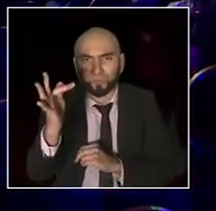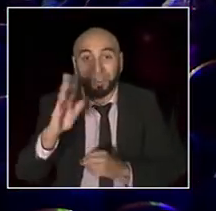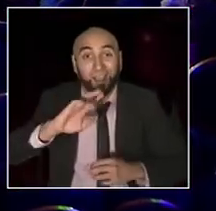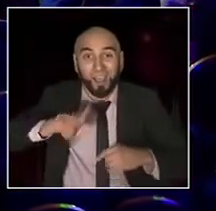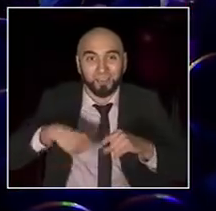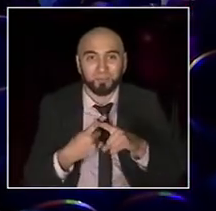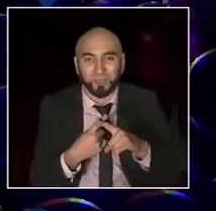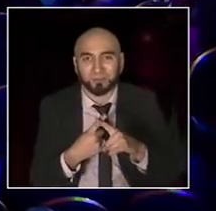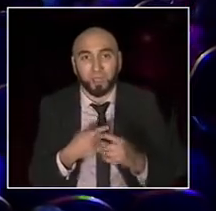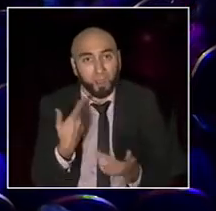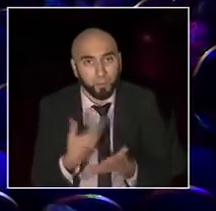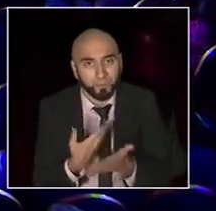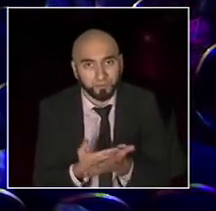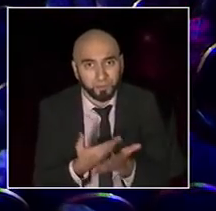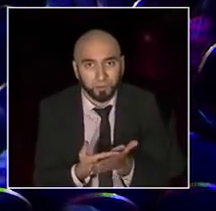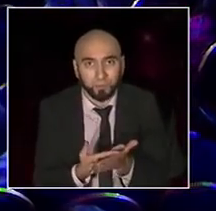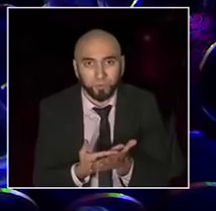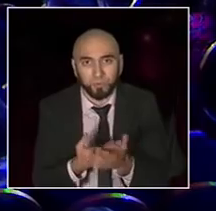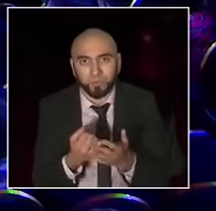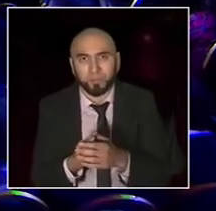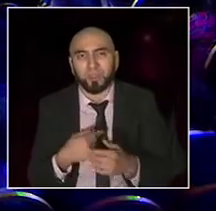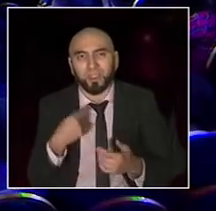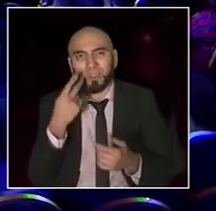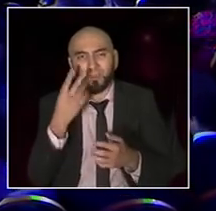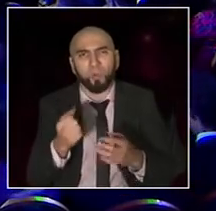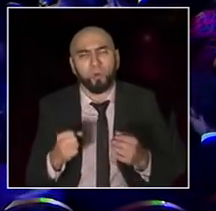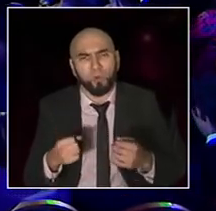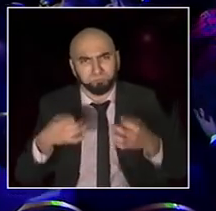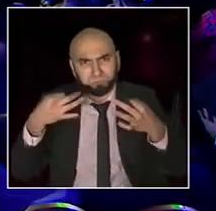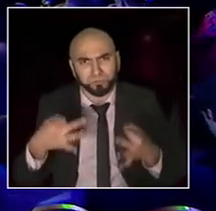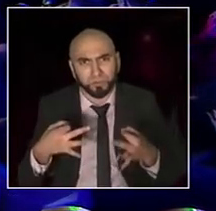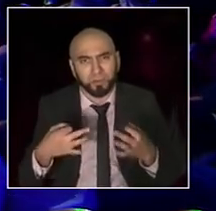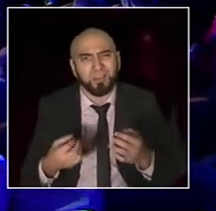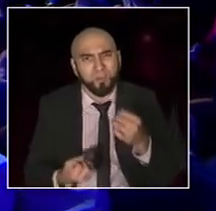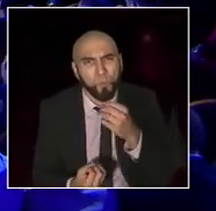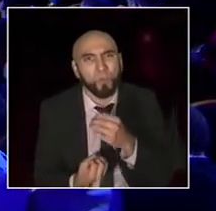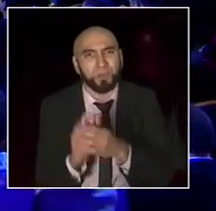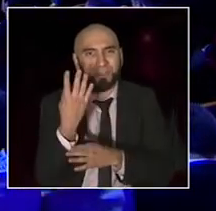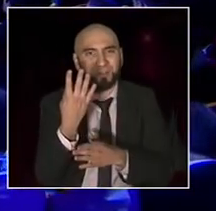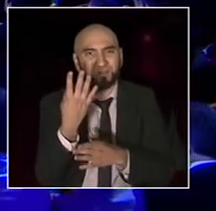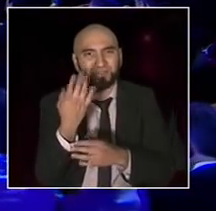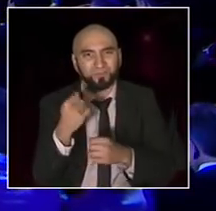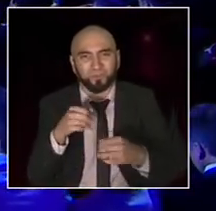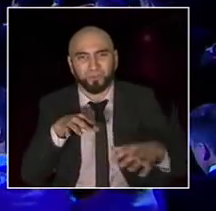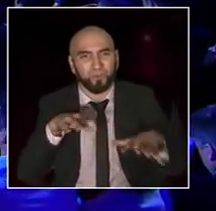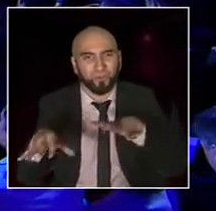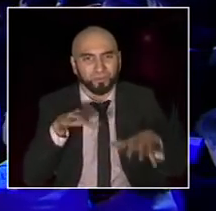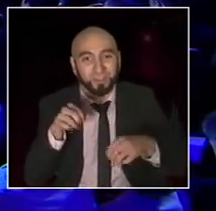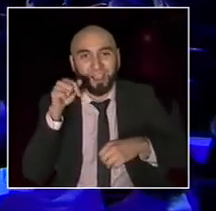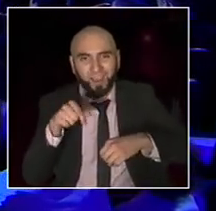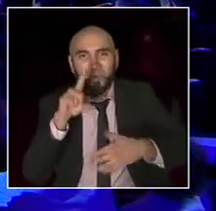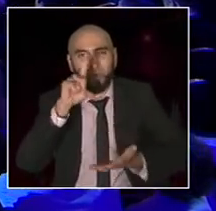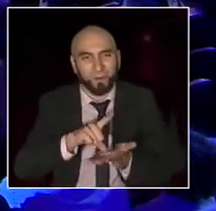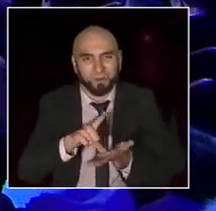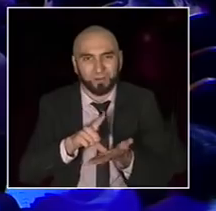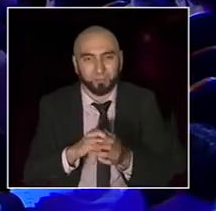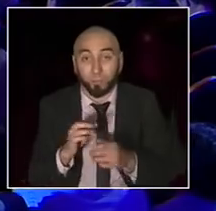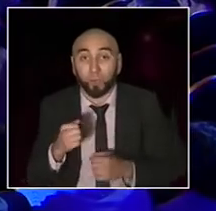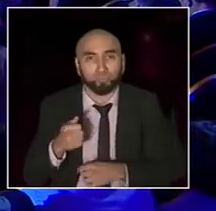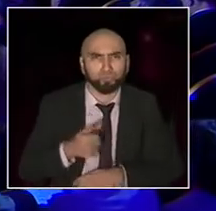de sentar las bases de una profunda modernización de la presencia de Chile en la Antártica. Todos